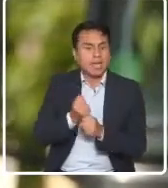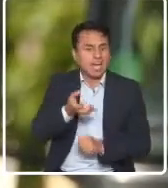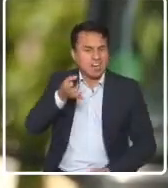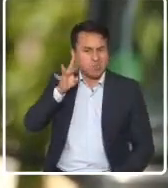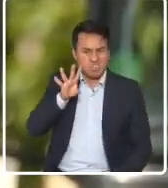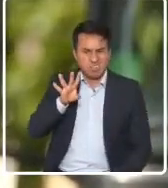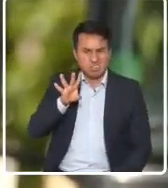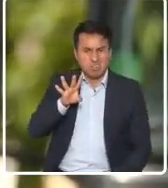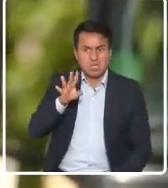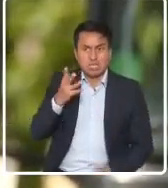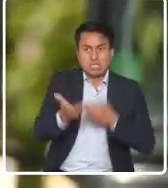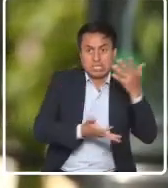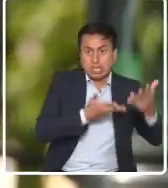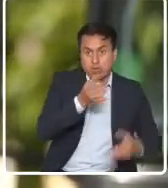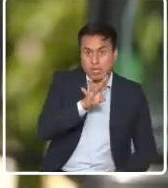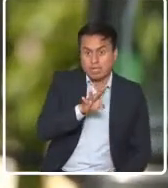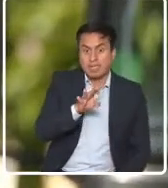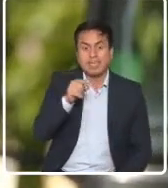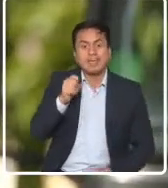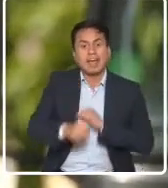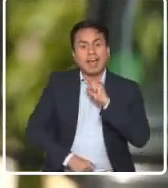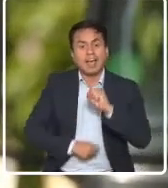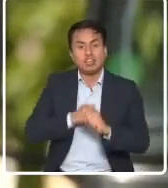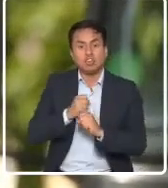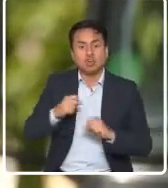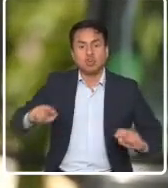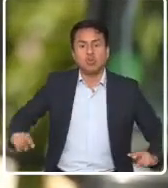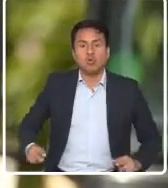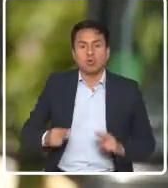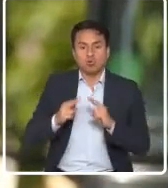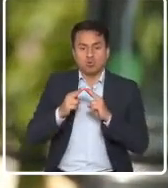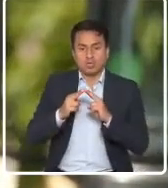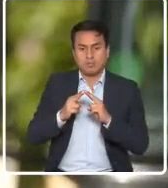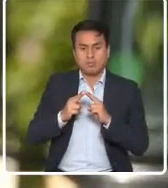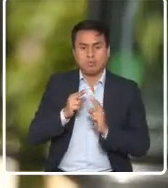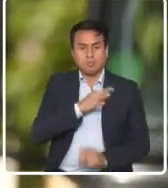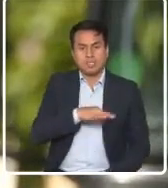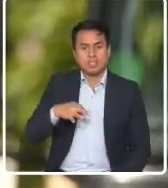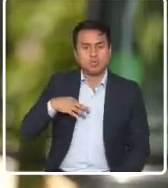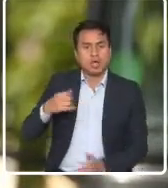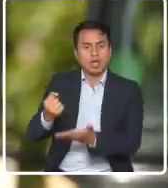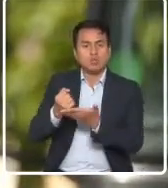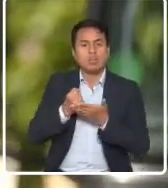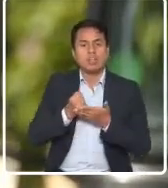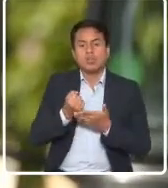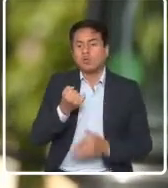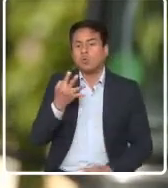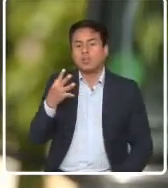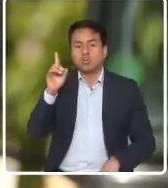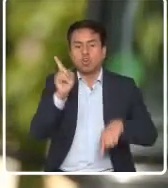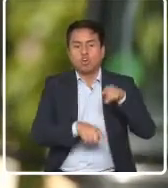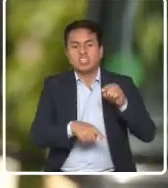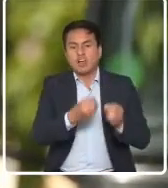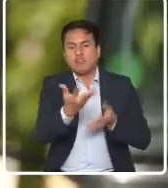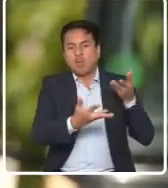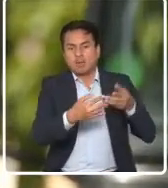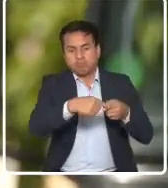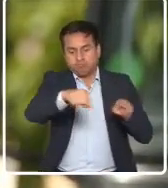solamente cuando se desata el incendio. Este año construimos, no sé si el ministro me puede ayudar, ¿cuántos